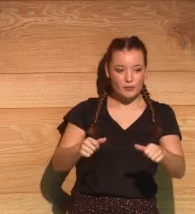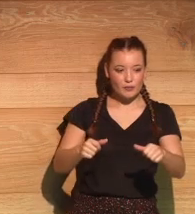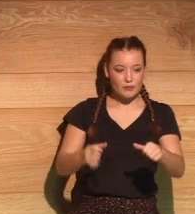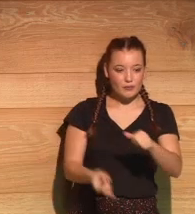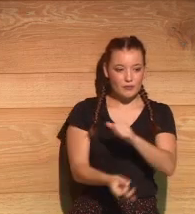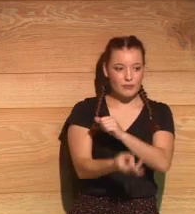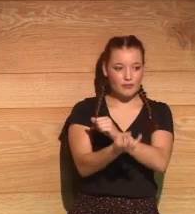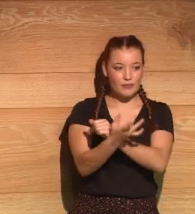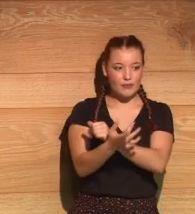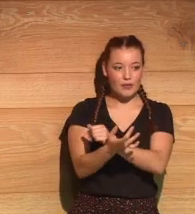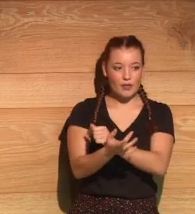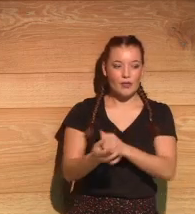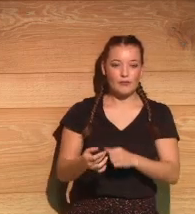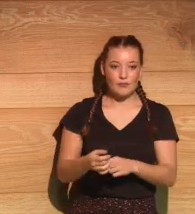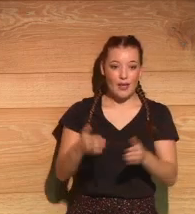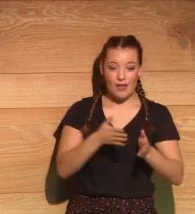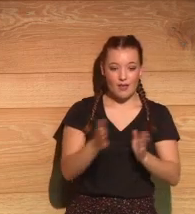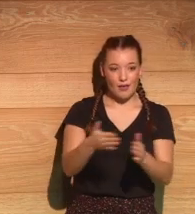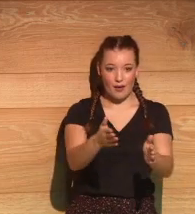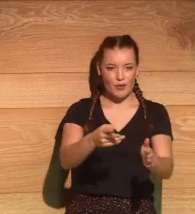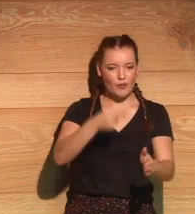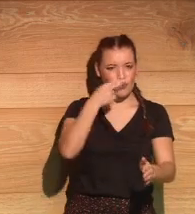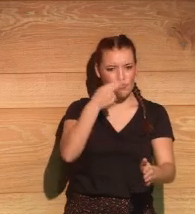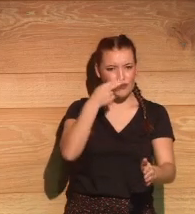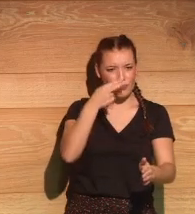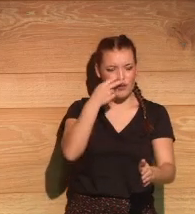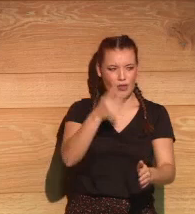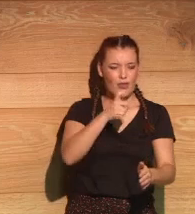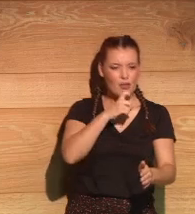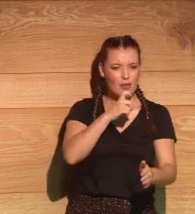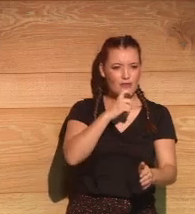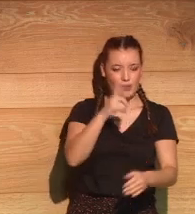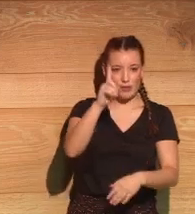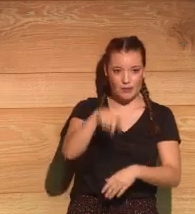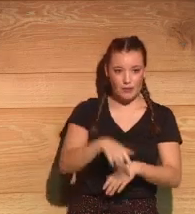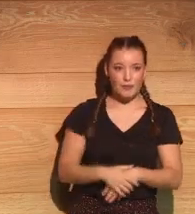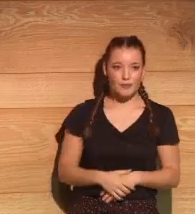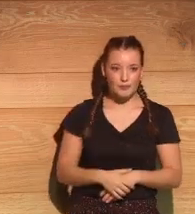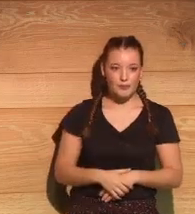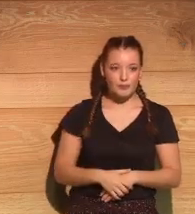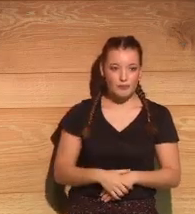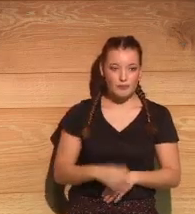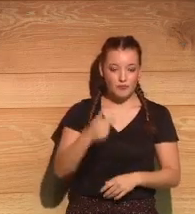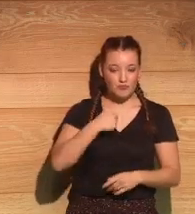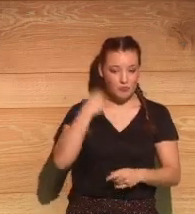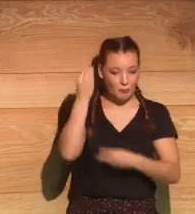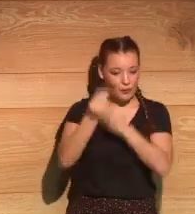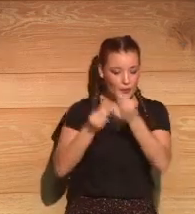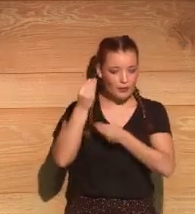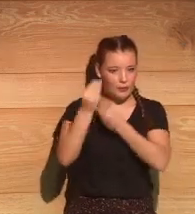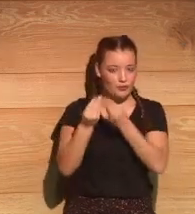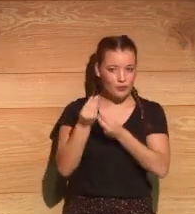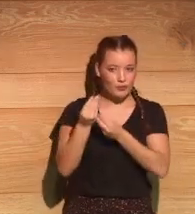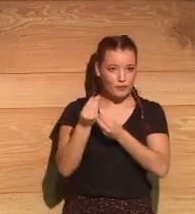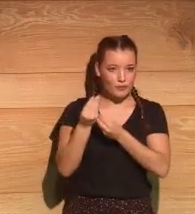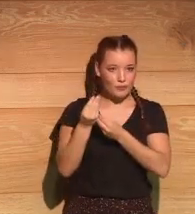un camino complicado y interesante y contradictorio, ¿no? Y yo creo